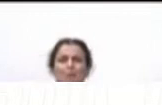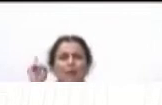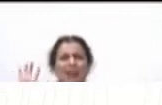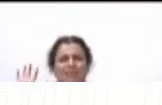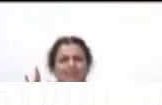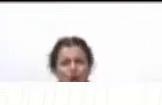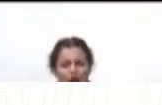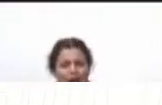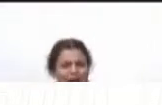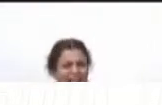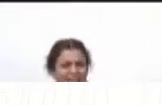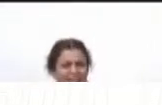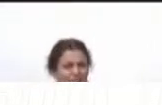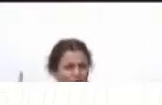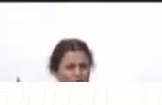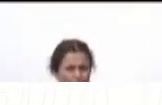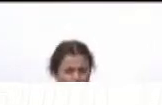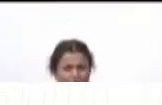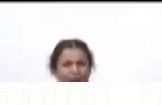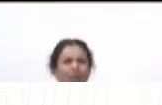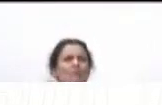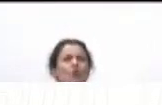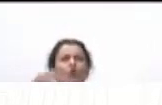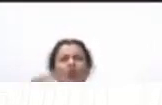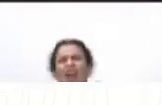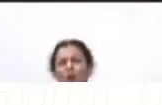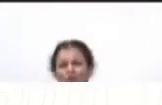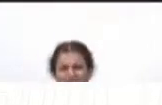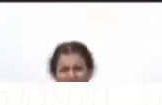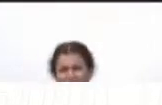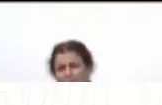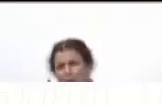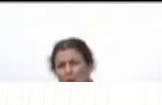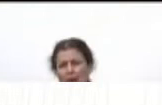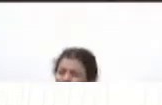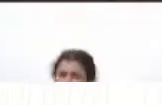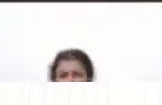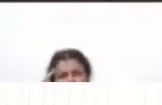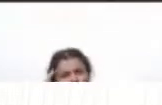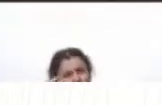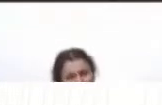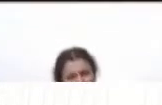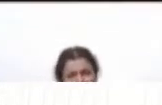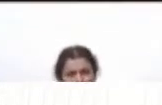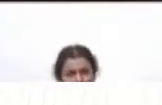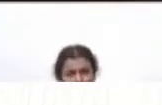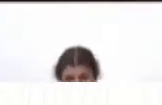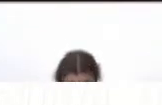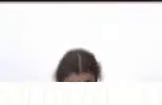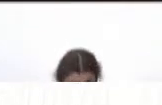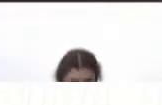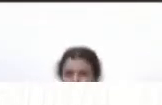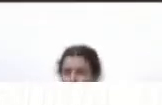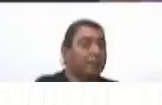fuera incorporado este decreto. Han tenido que aclarar, tanto desde la Casa Rosada